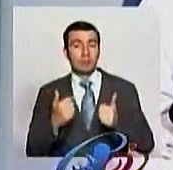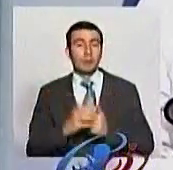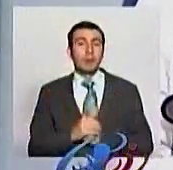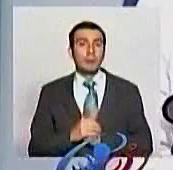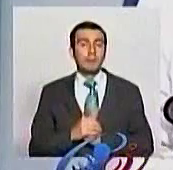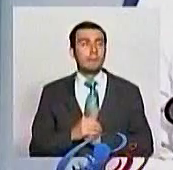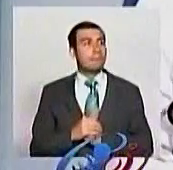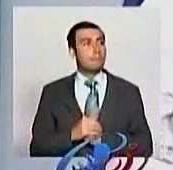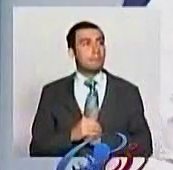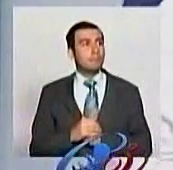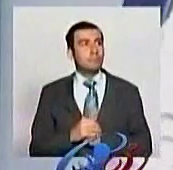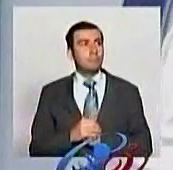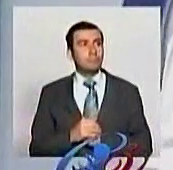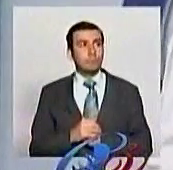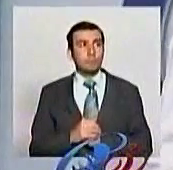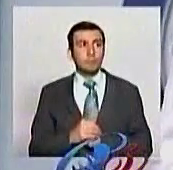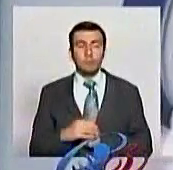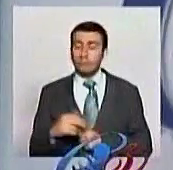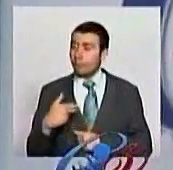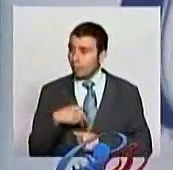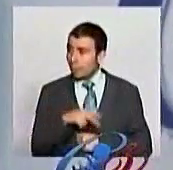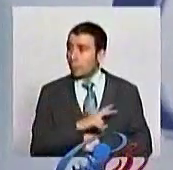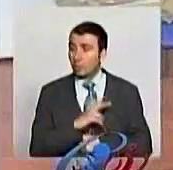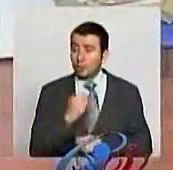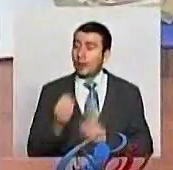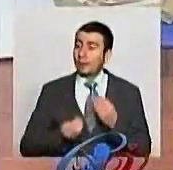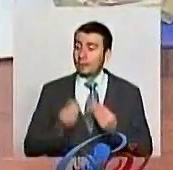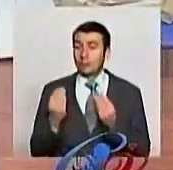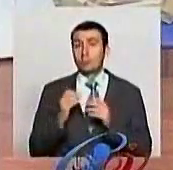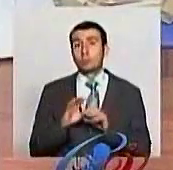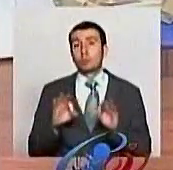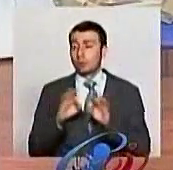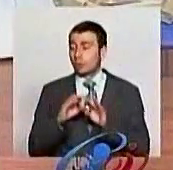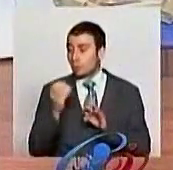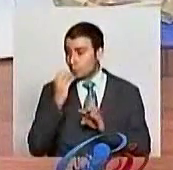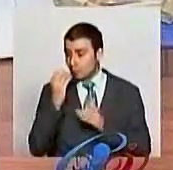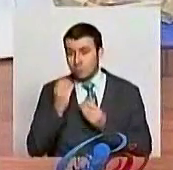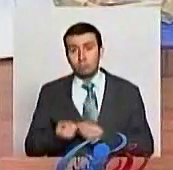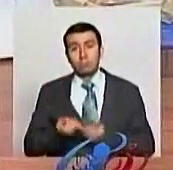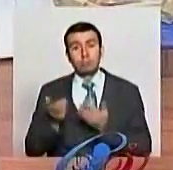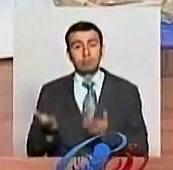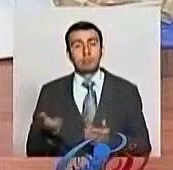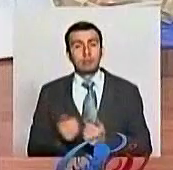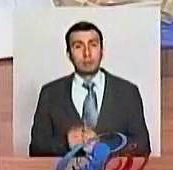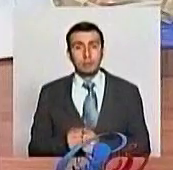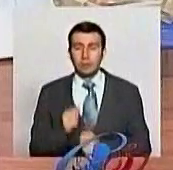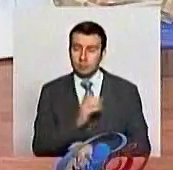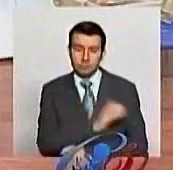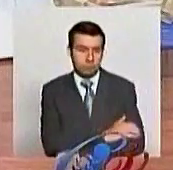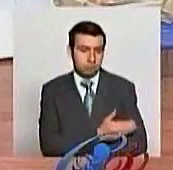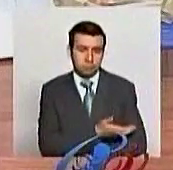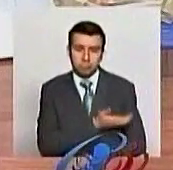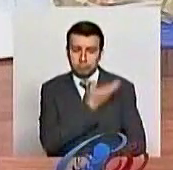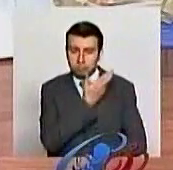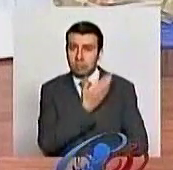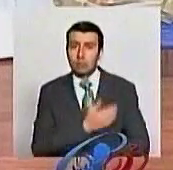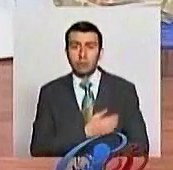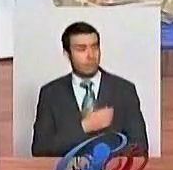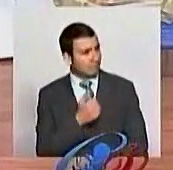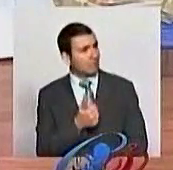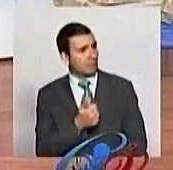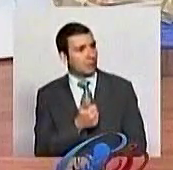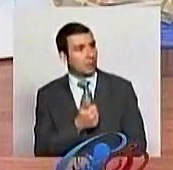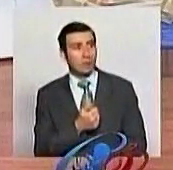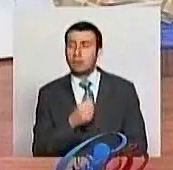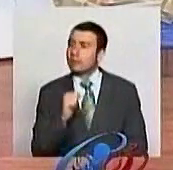es donde el papel de nosotros es muy importante, ¿cierto? La dieta, bueno, la prevención. ¿No? Sí, pues acá, mira, acá